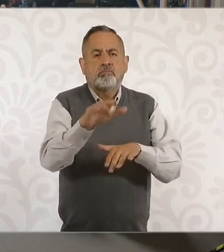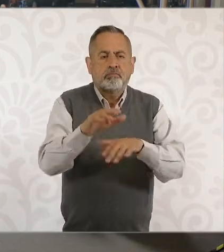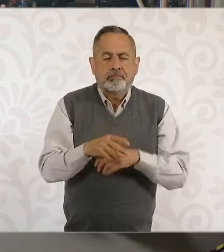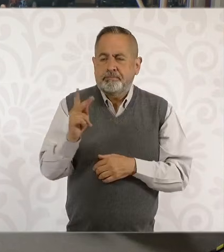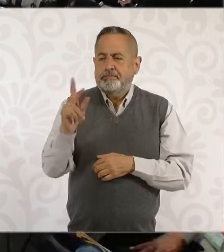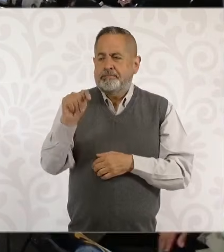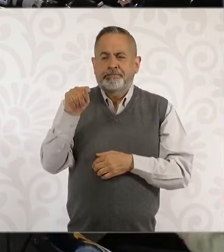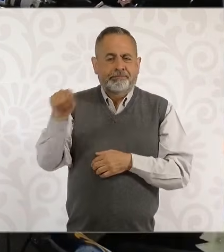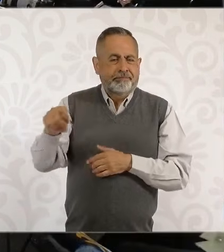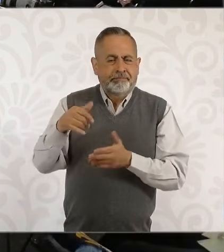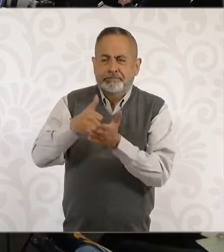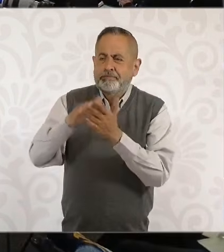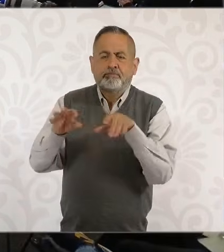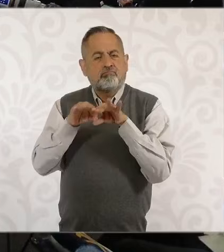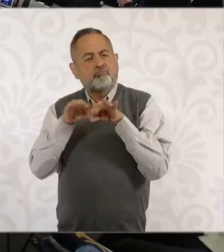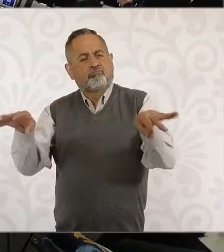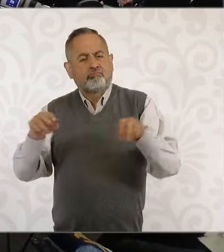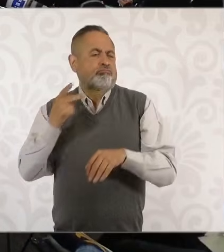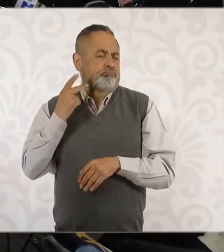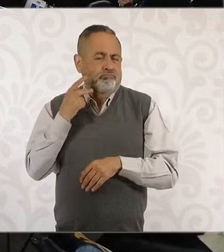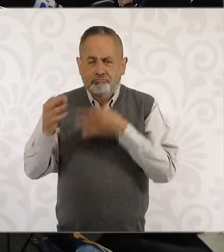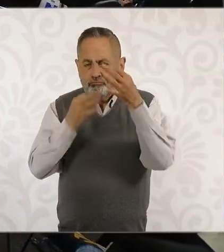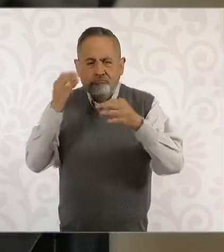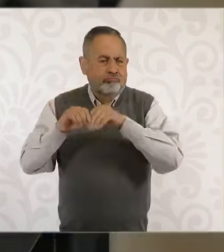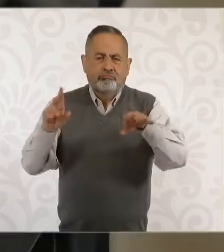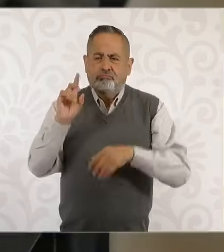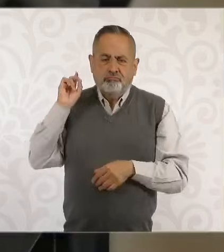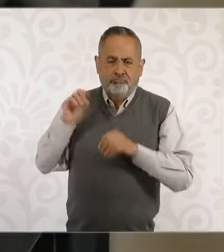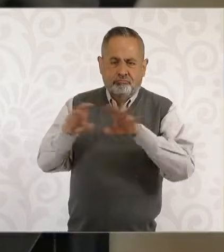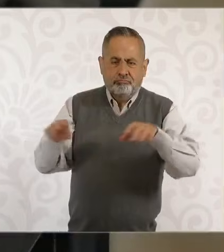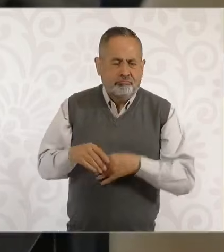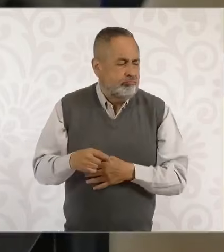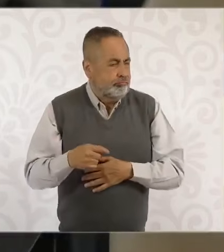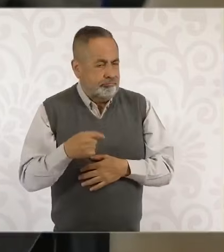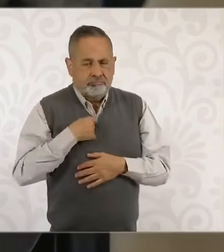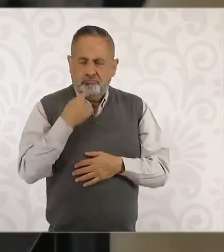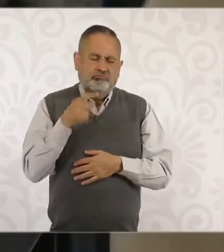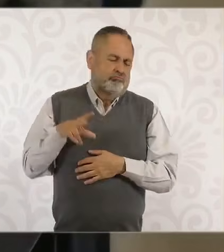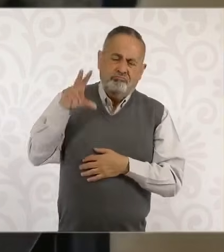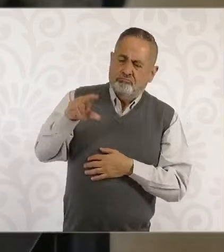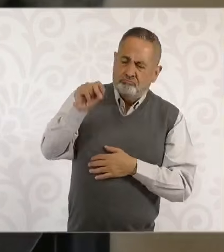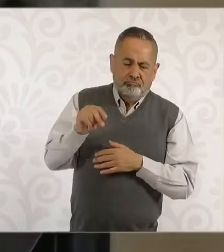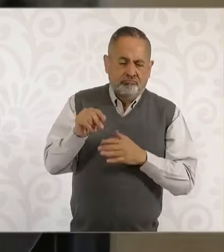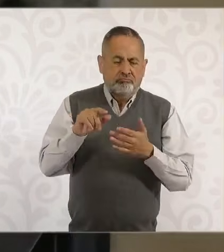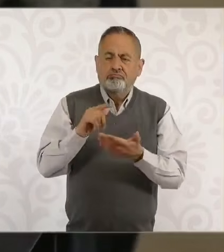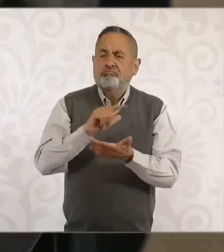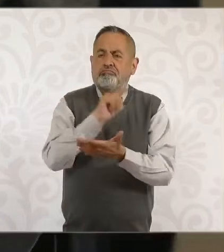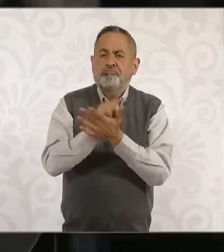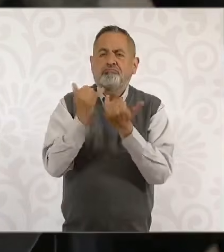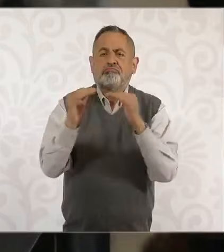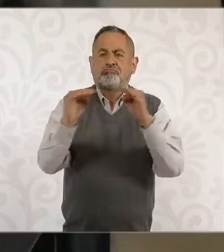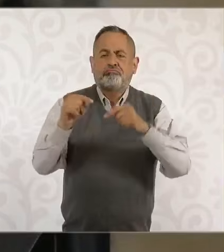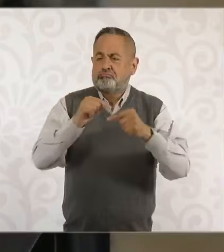emitió un comunicado el fin de semana pasado y en su comunicado dice: no permitiremos ningún retroceso democrático en México. Decimos no